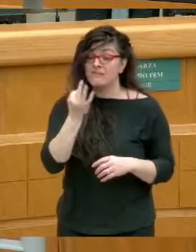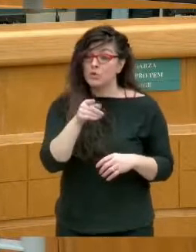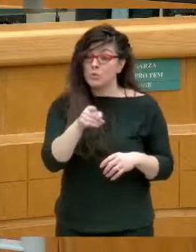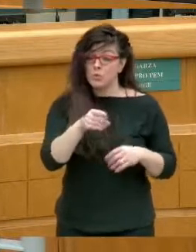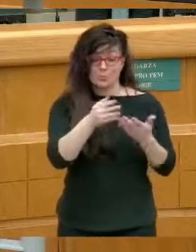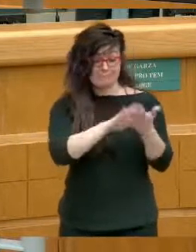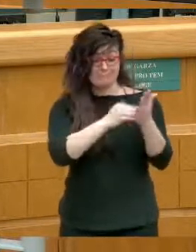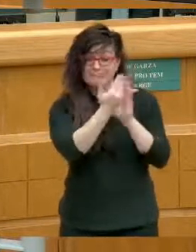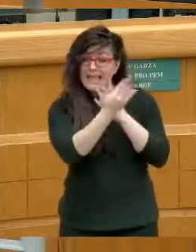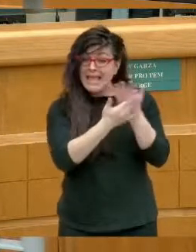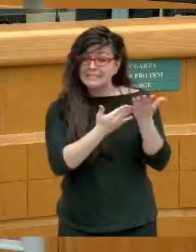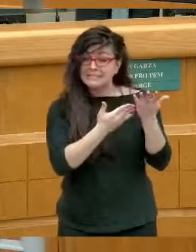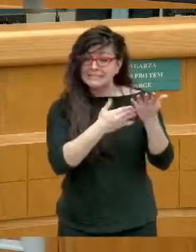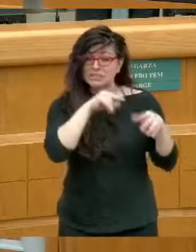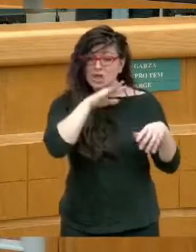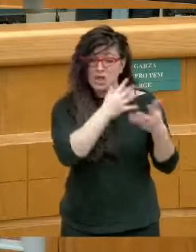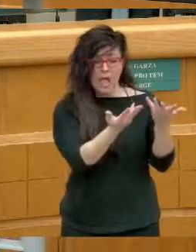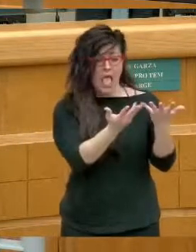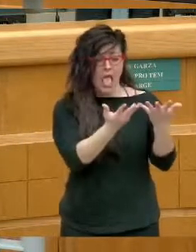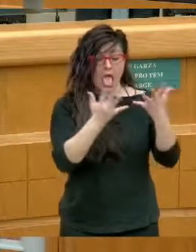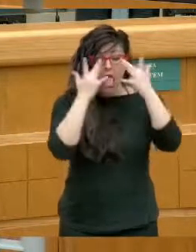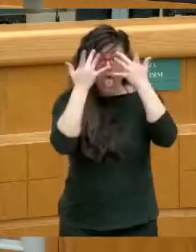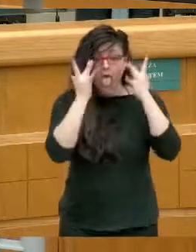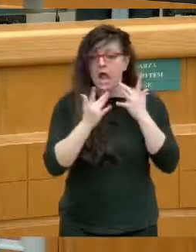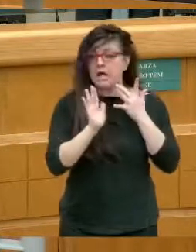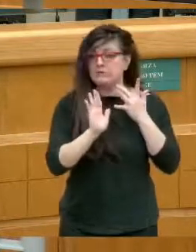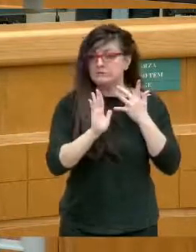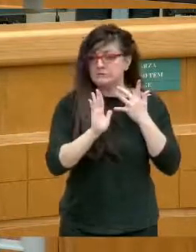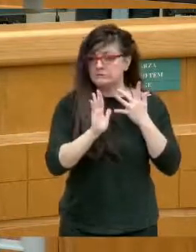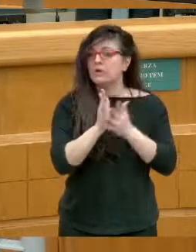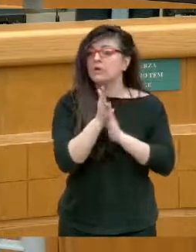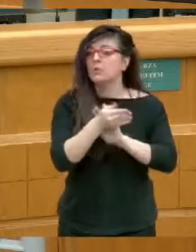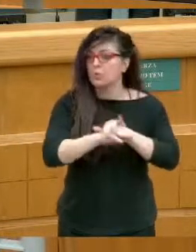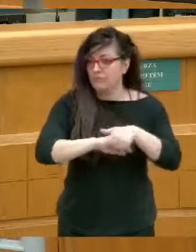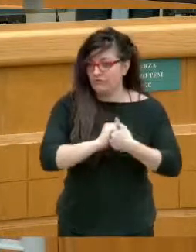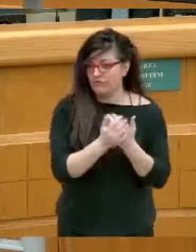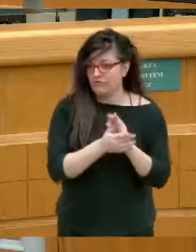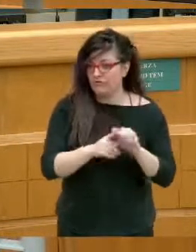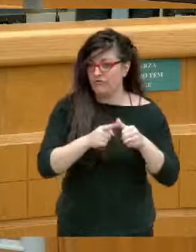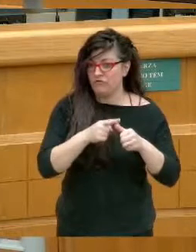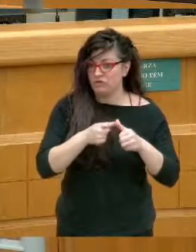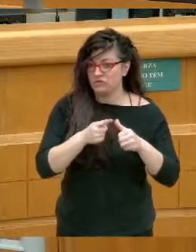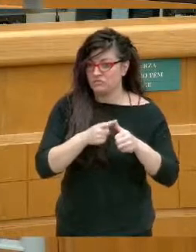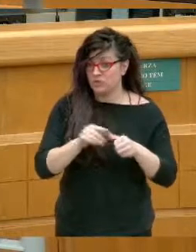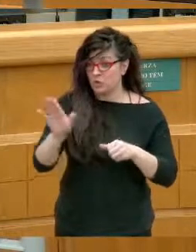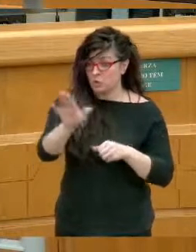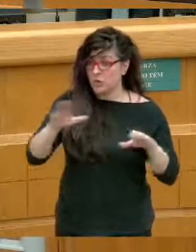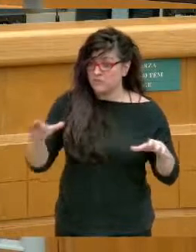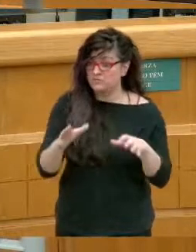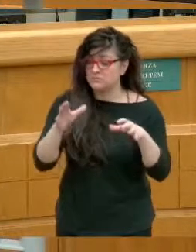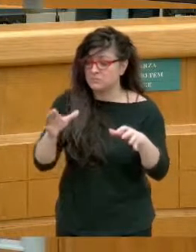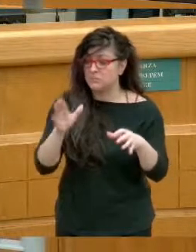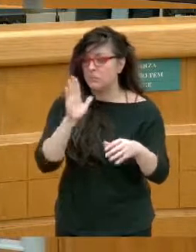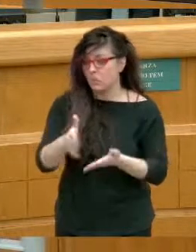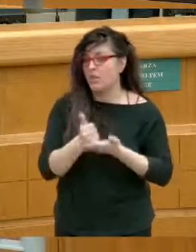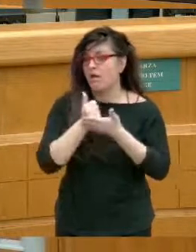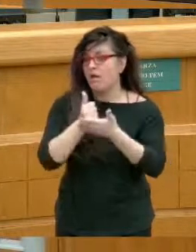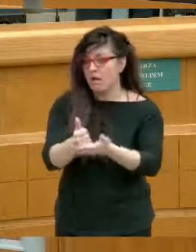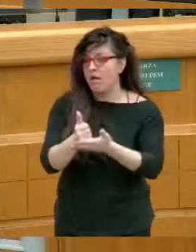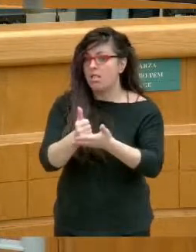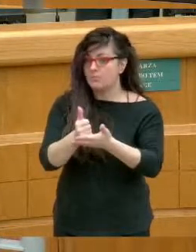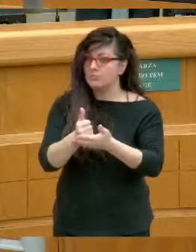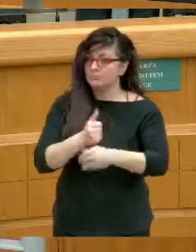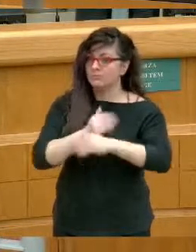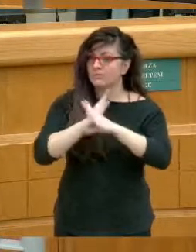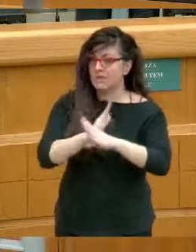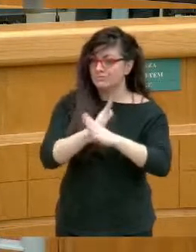you practice can make a difference. Stay safe, stay healthy, and as always, stay informed. Thank you.